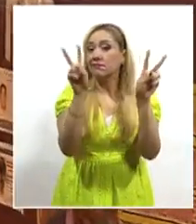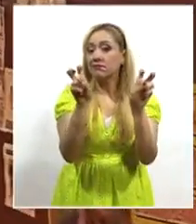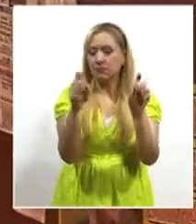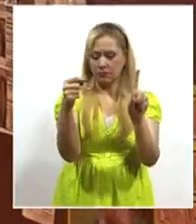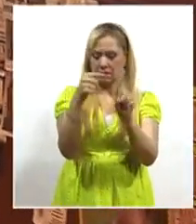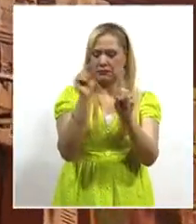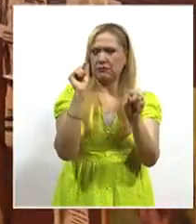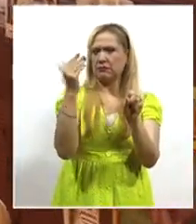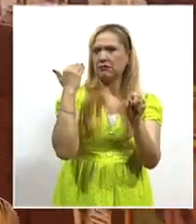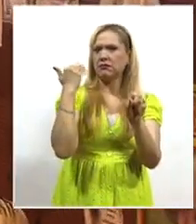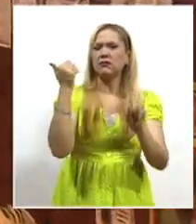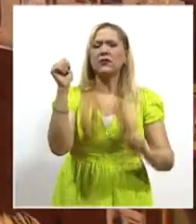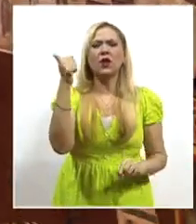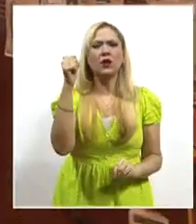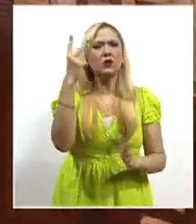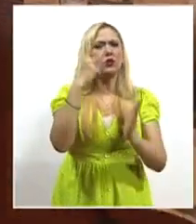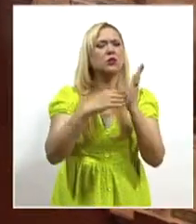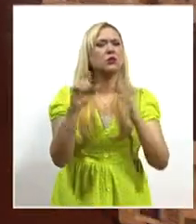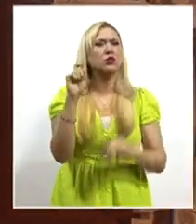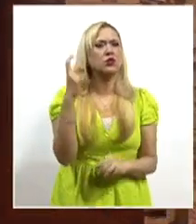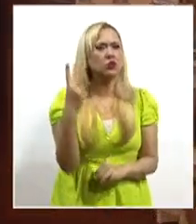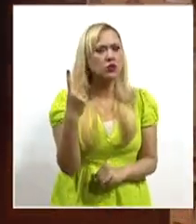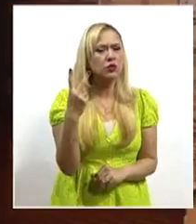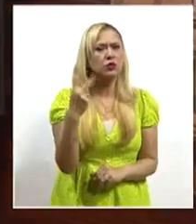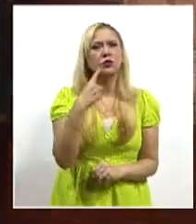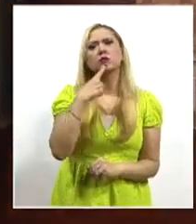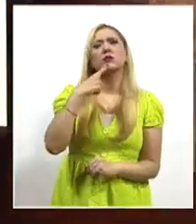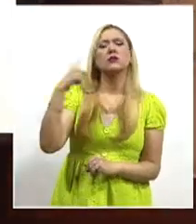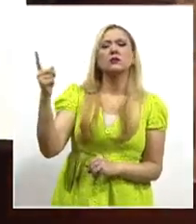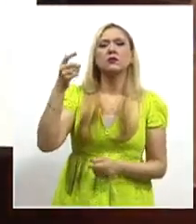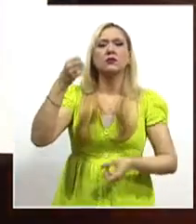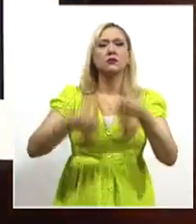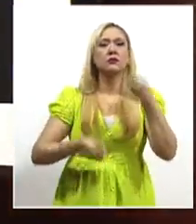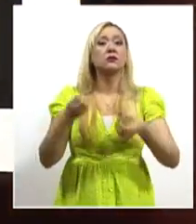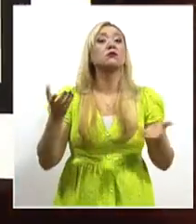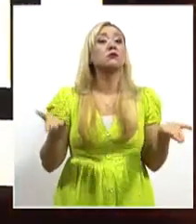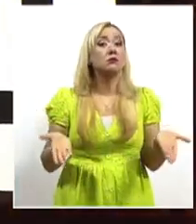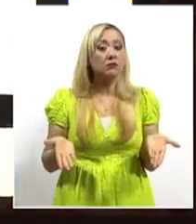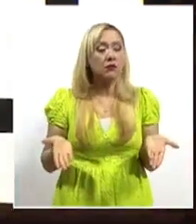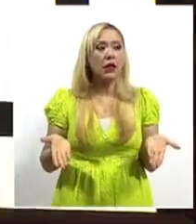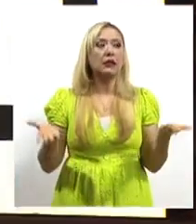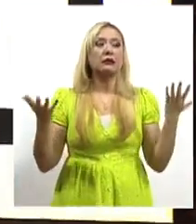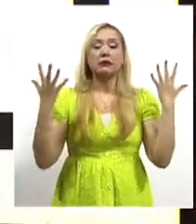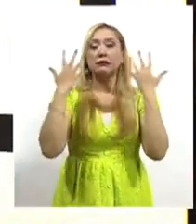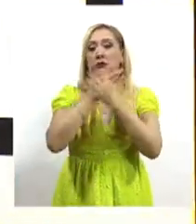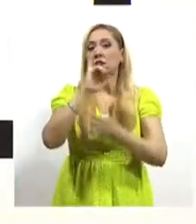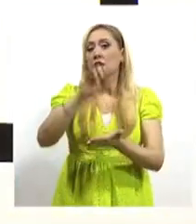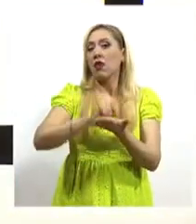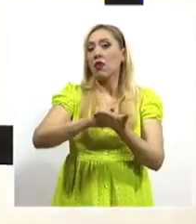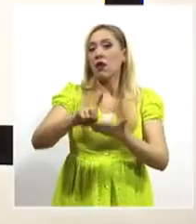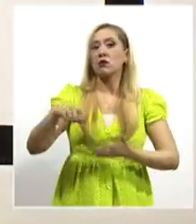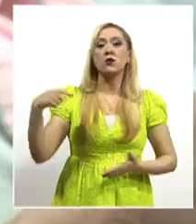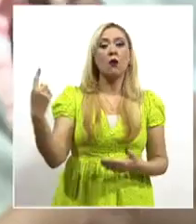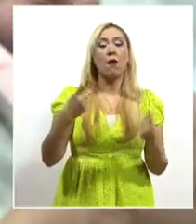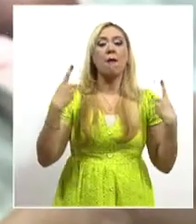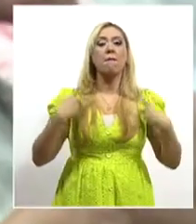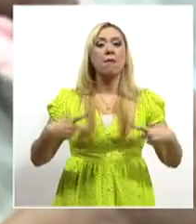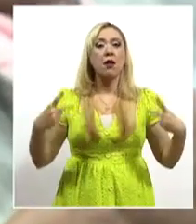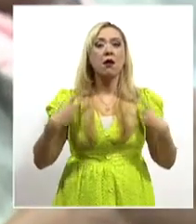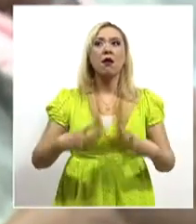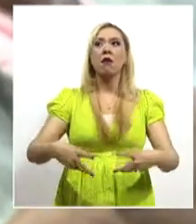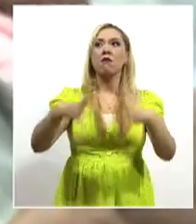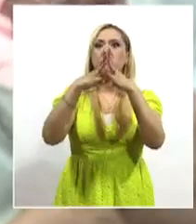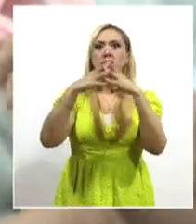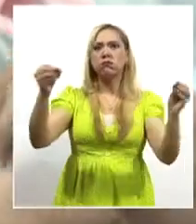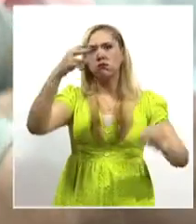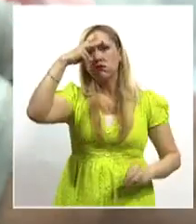Uno, recientemente en agosto de 2022, en donde la Corte se pronuncia sobre el derecho que tienen las personas desaparecidas